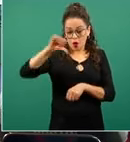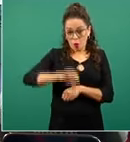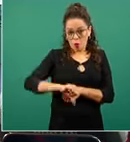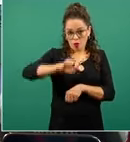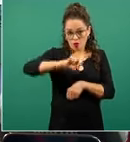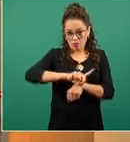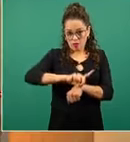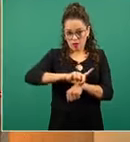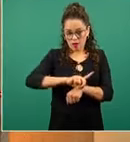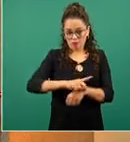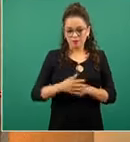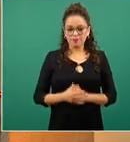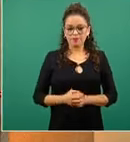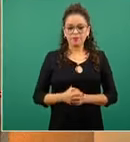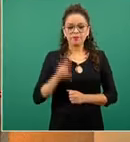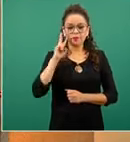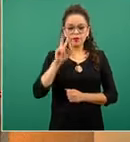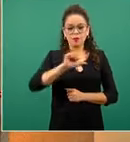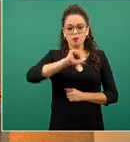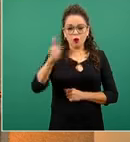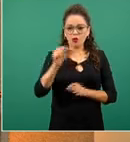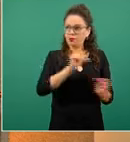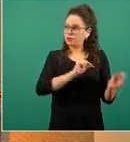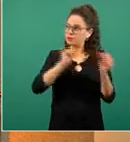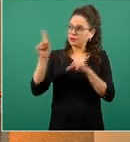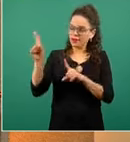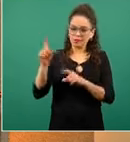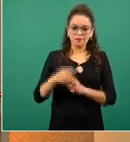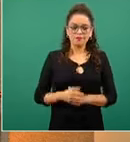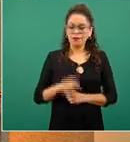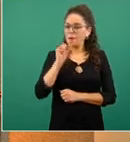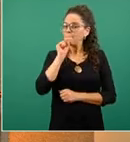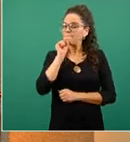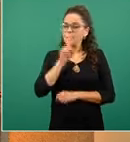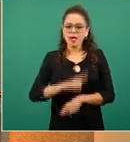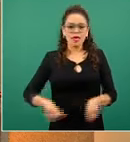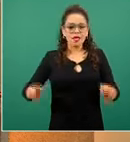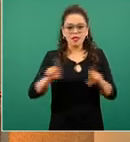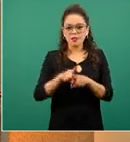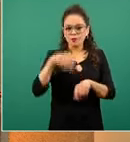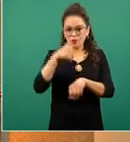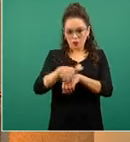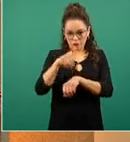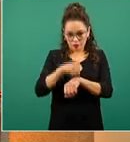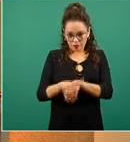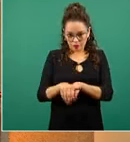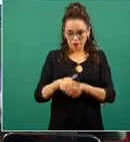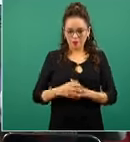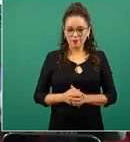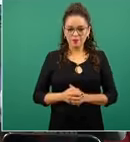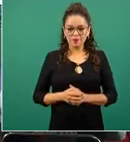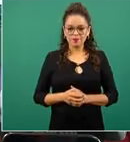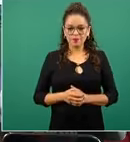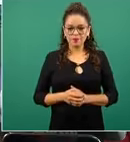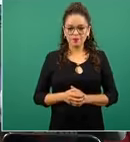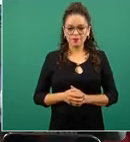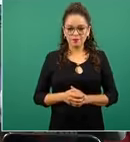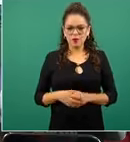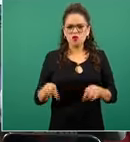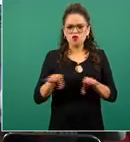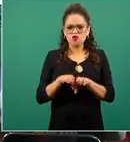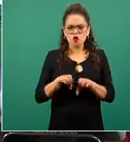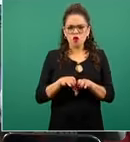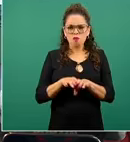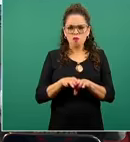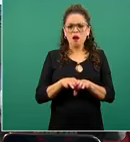si vemos en la siguiente diapositiva, este mismo número, es decir, las 717.820, están distribuidas